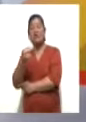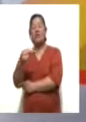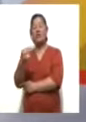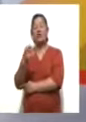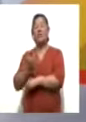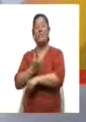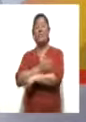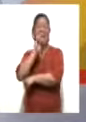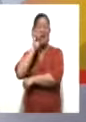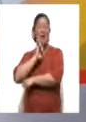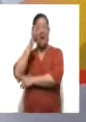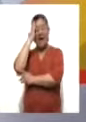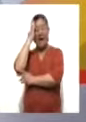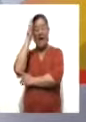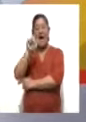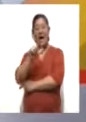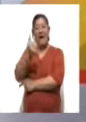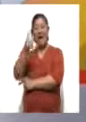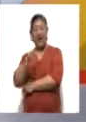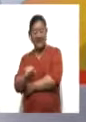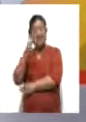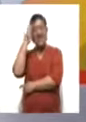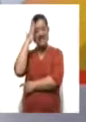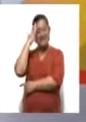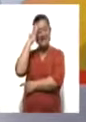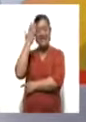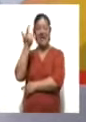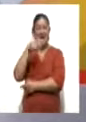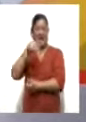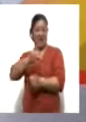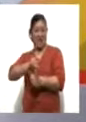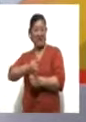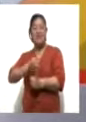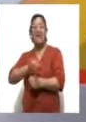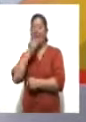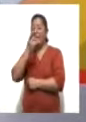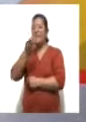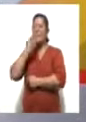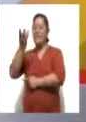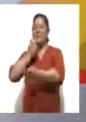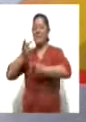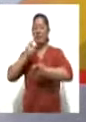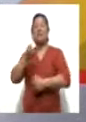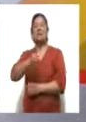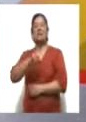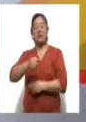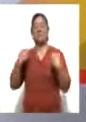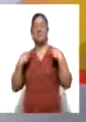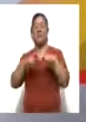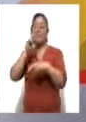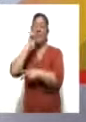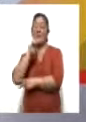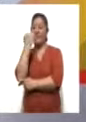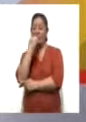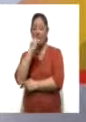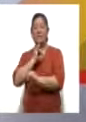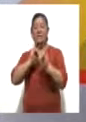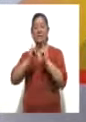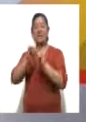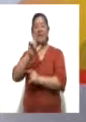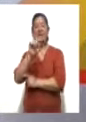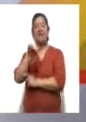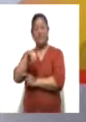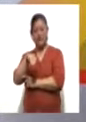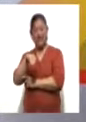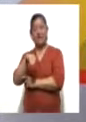Aislet Lira, quien es titular de este espacio, le doy la más cordial bienvenida. Saludamos, por supuesto, a la maestra Miroslava Amador, quien es